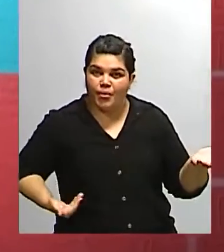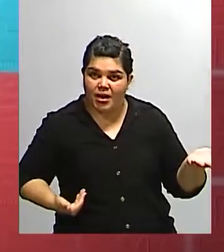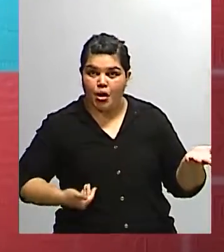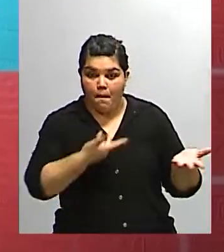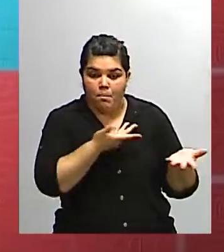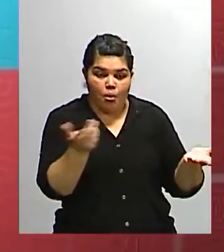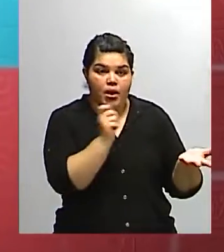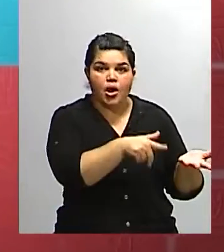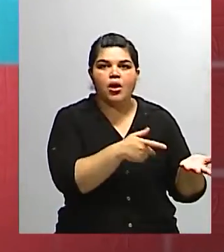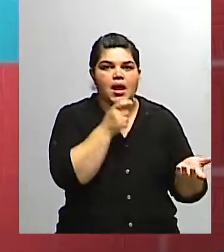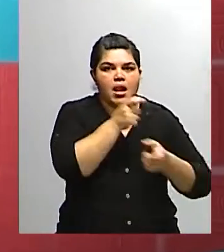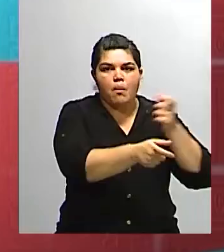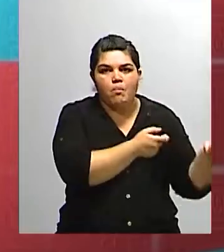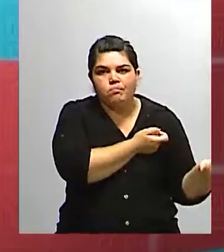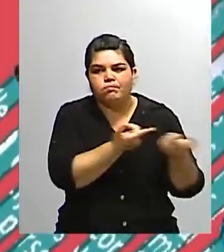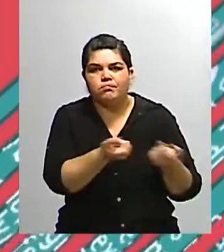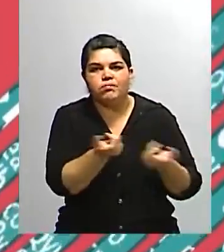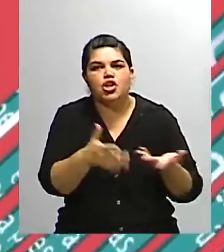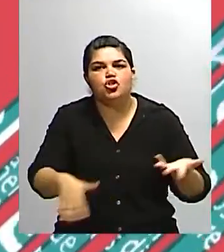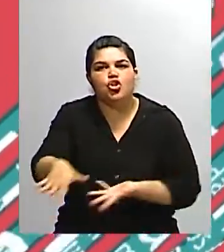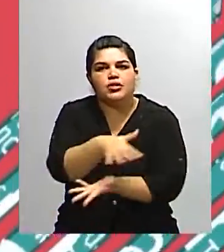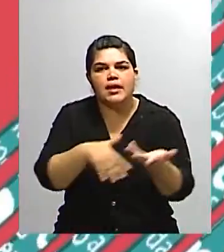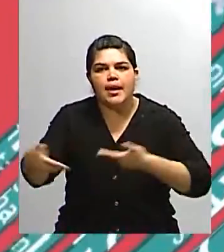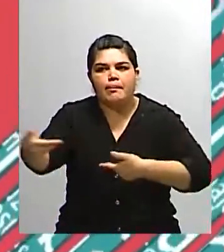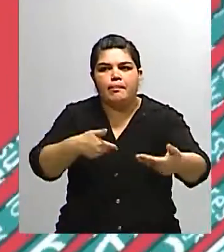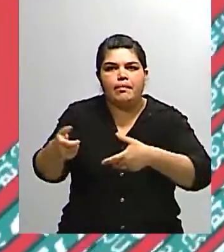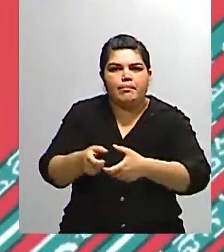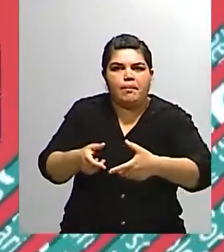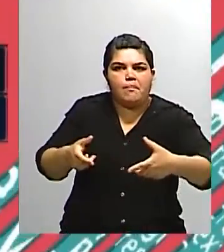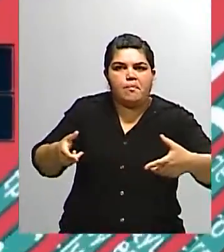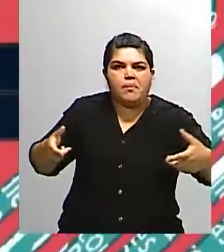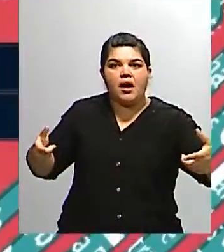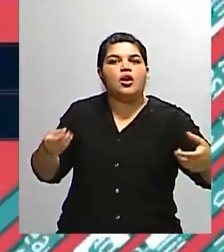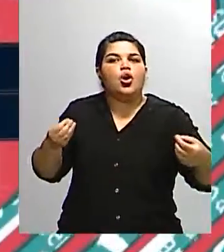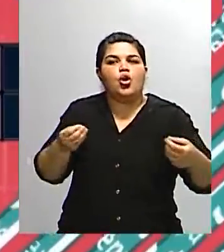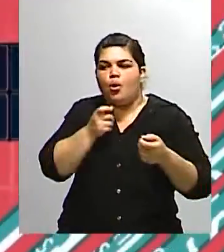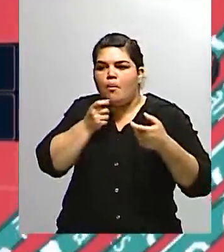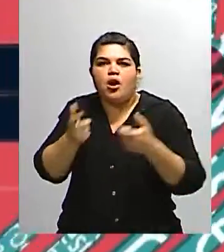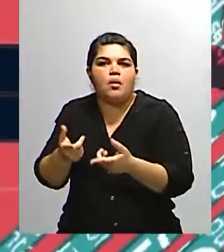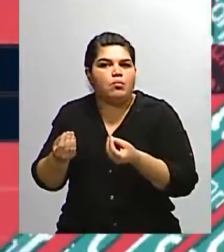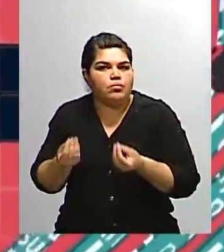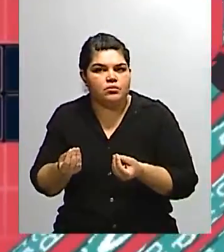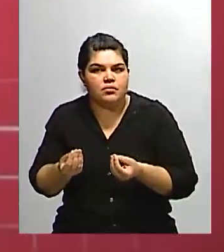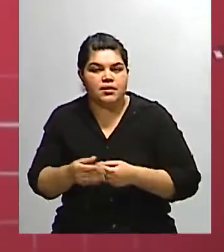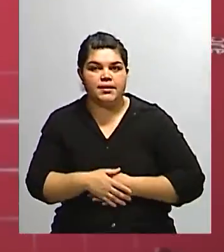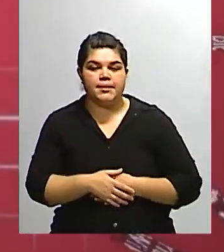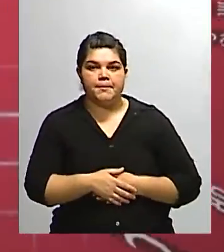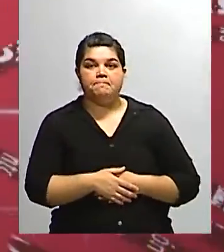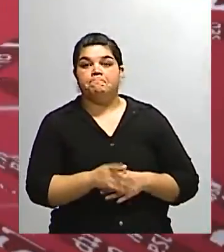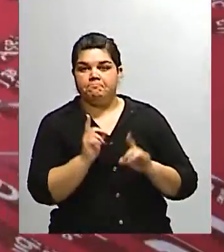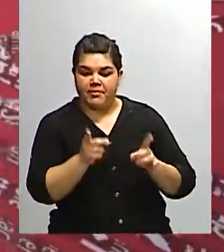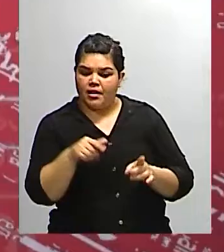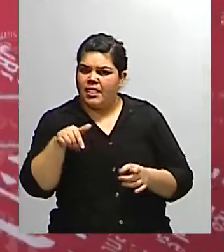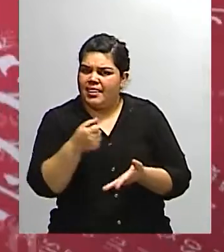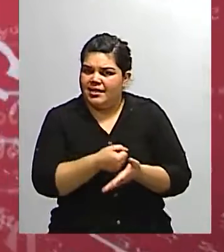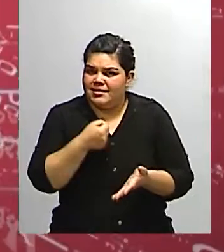imagino, una demanda que va creciendo en relación al tratamiento de esta enfermedad? Sí, tal cual. Es un desafío grande